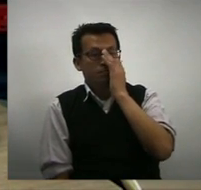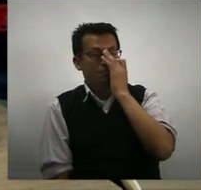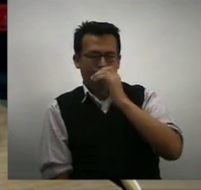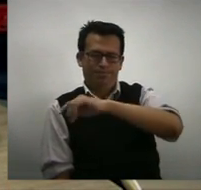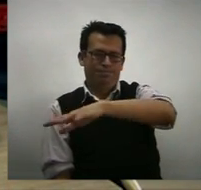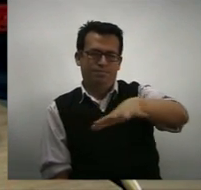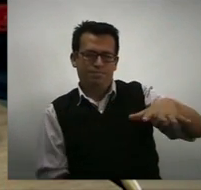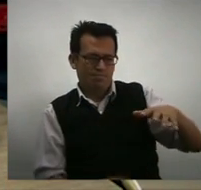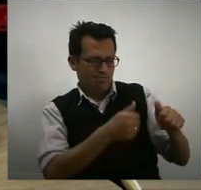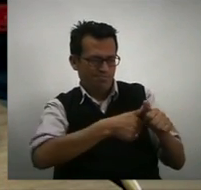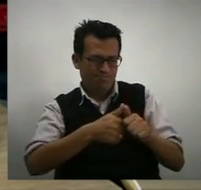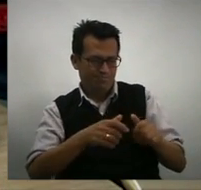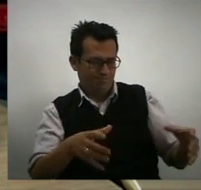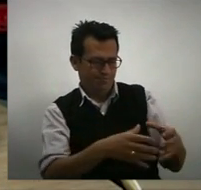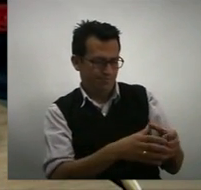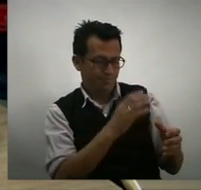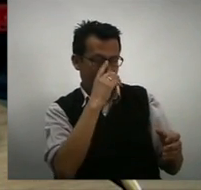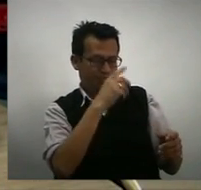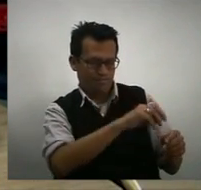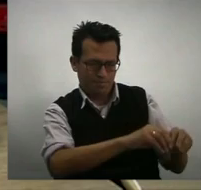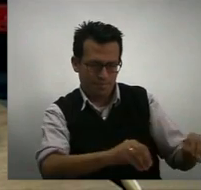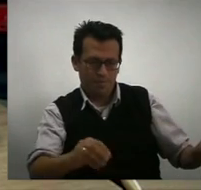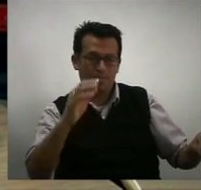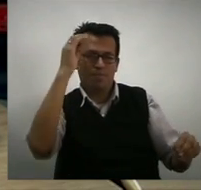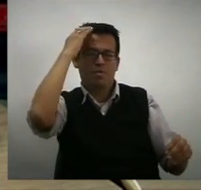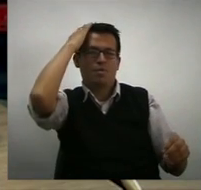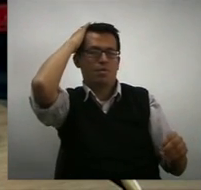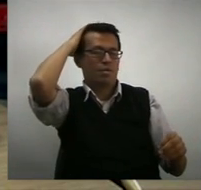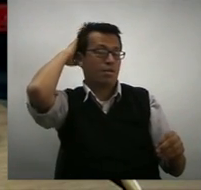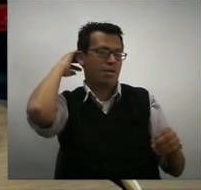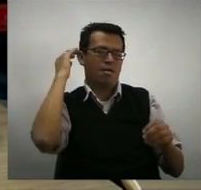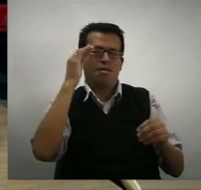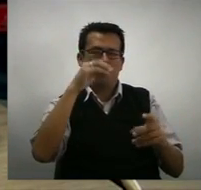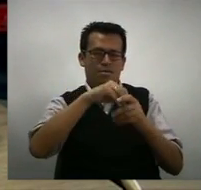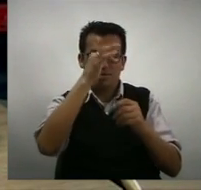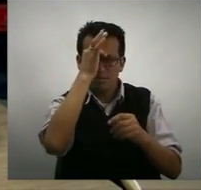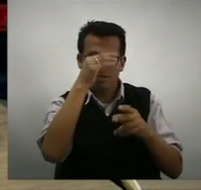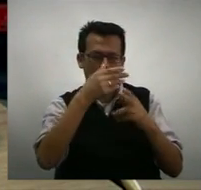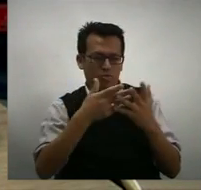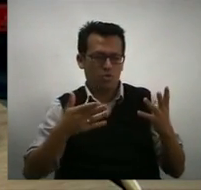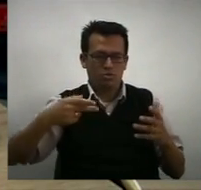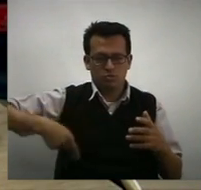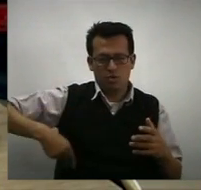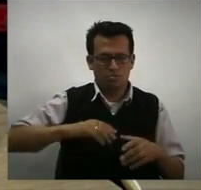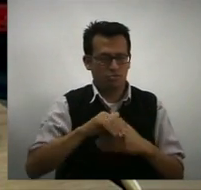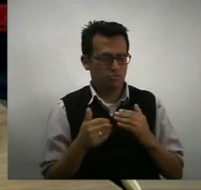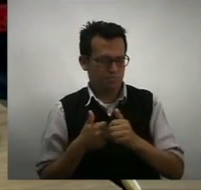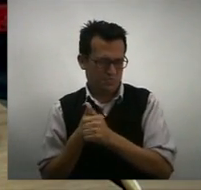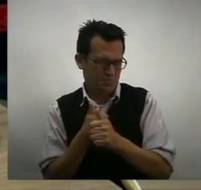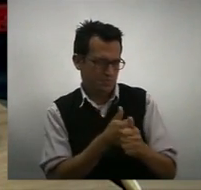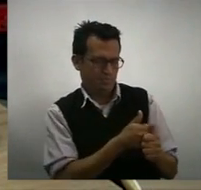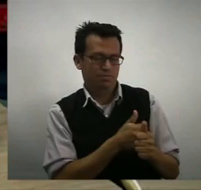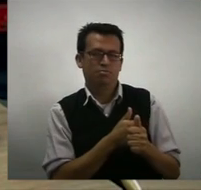Pequeños teatros de vigilancia se erigen sobre los espacios. La prisión, la escuela, la clínica se constituyen y organizan sujetos maquinizados